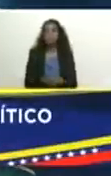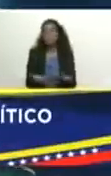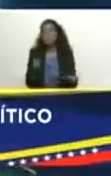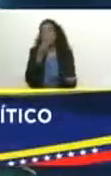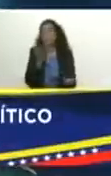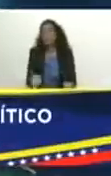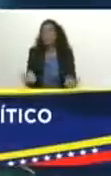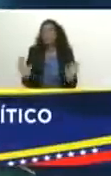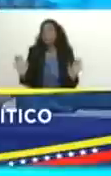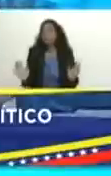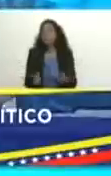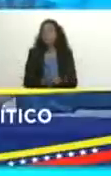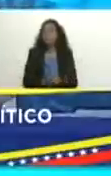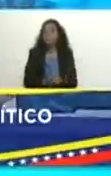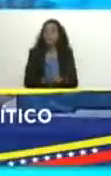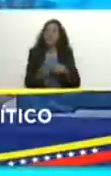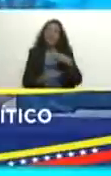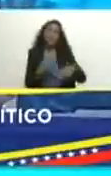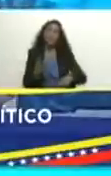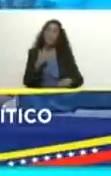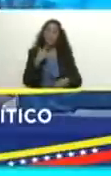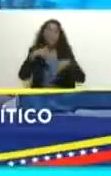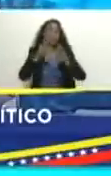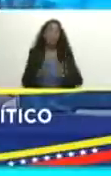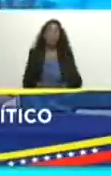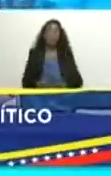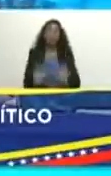Bueno, la revolución no se puede